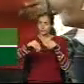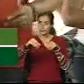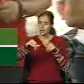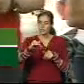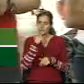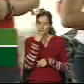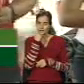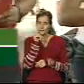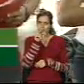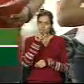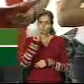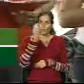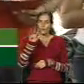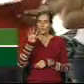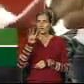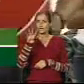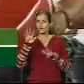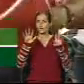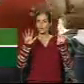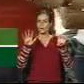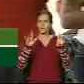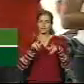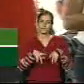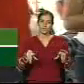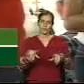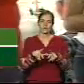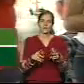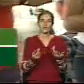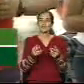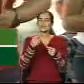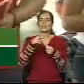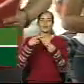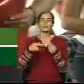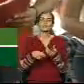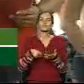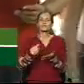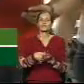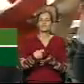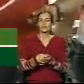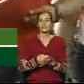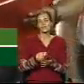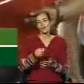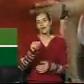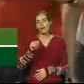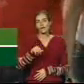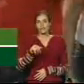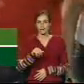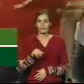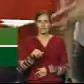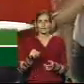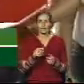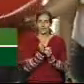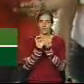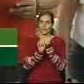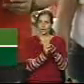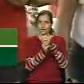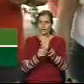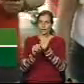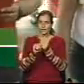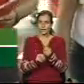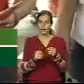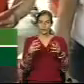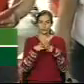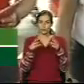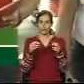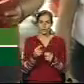de 349 hectáreas con este recurso que se está invirtiendo acá en el Delta. Con esto,